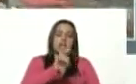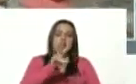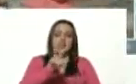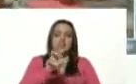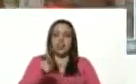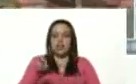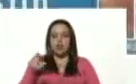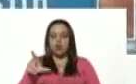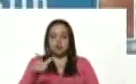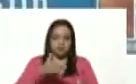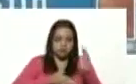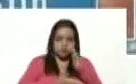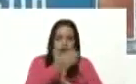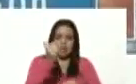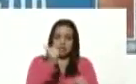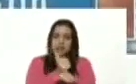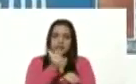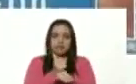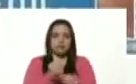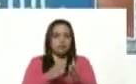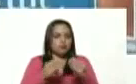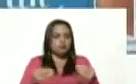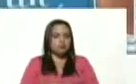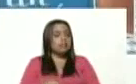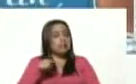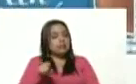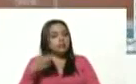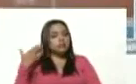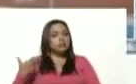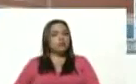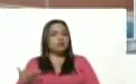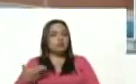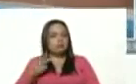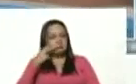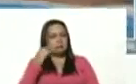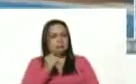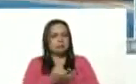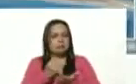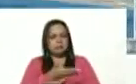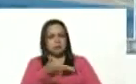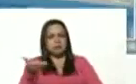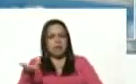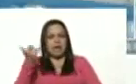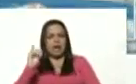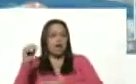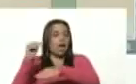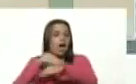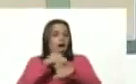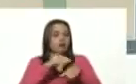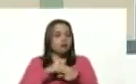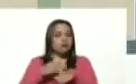éntrele con todo. Ahora, es muy importante, fíjense ustedes, yo tengo algunos anuncios aquí,